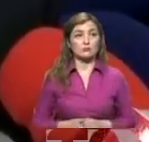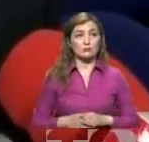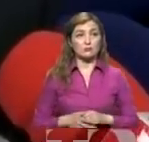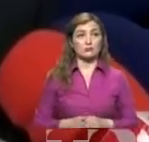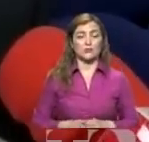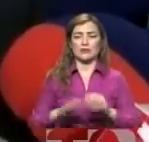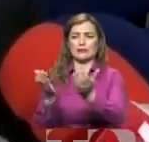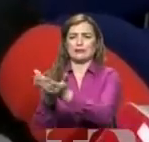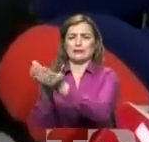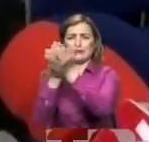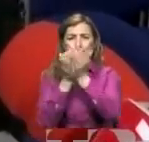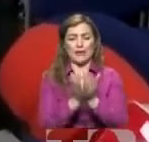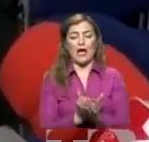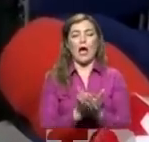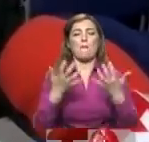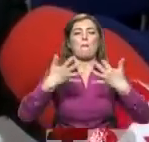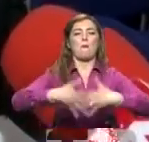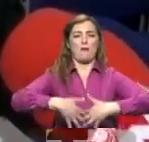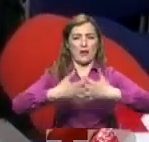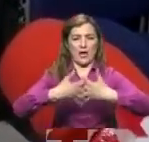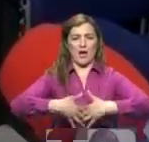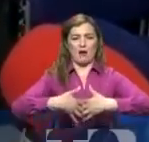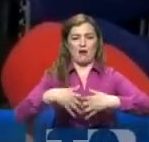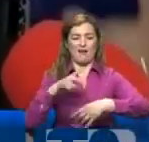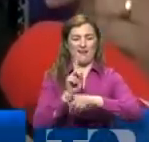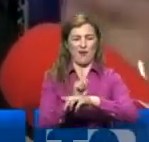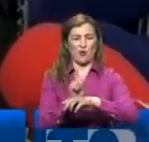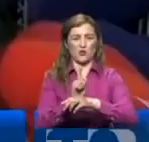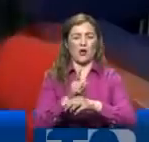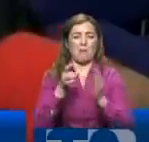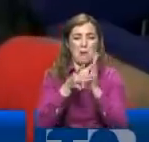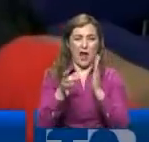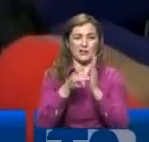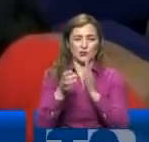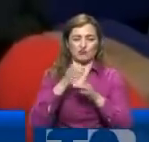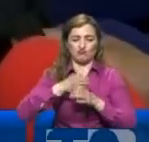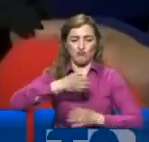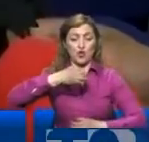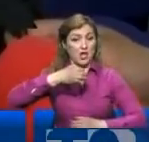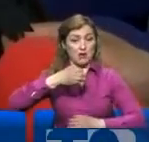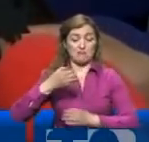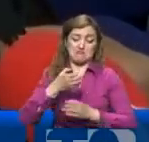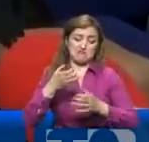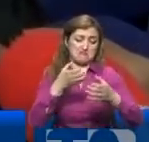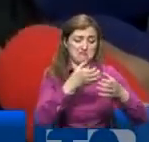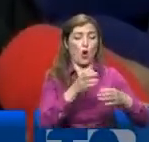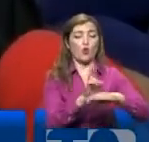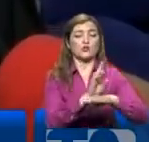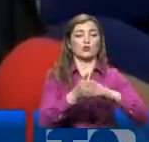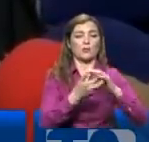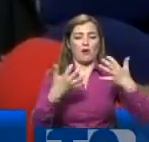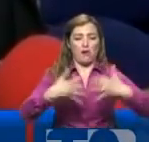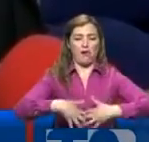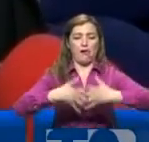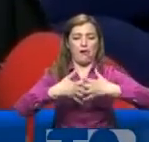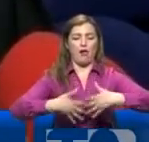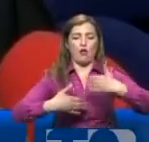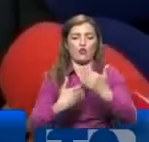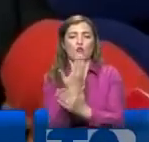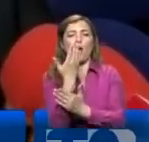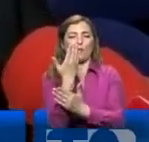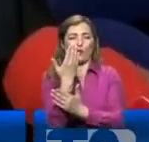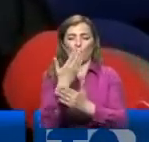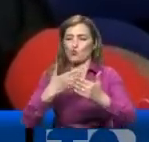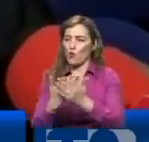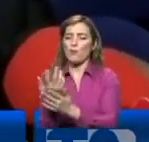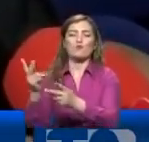pero no desechos, sino residuos que son susceptibles, pero plástico, para no estar utilizando nueva materia prima, sino